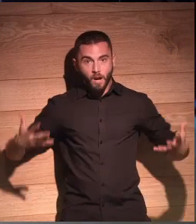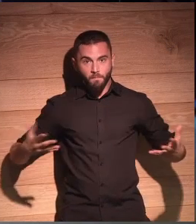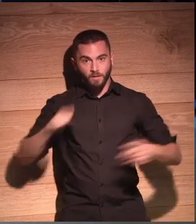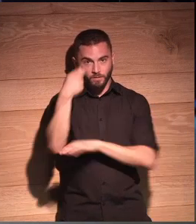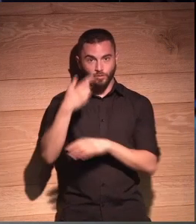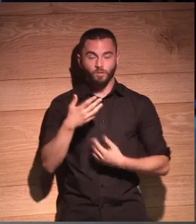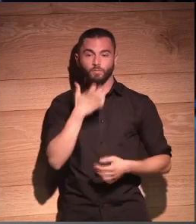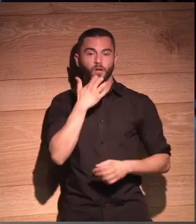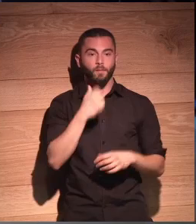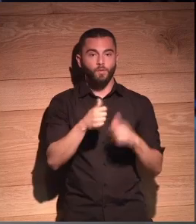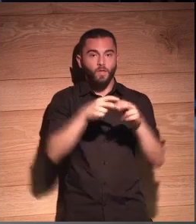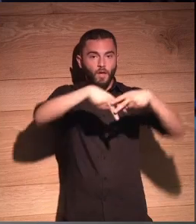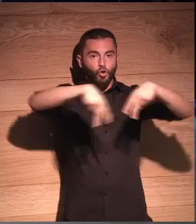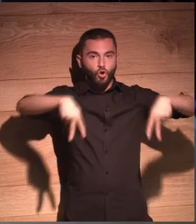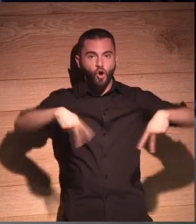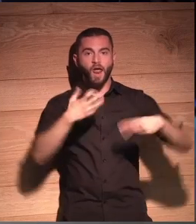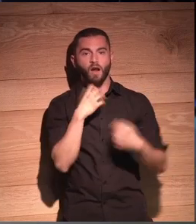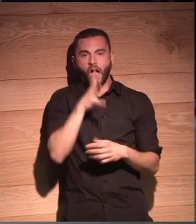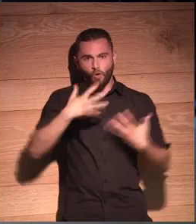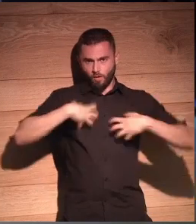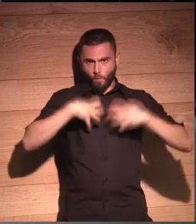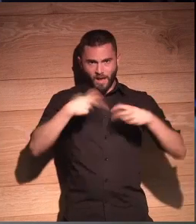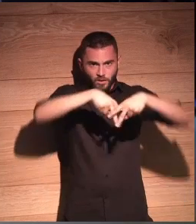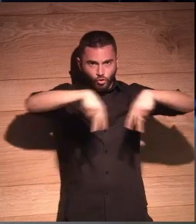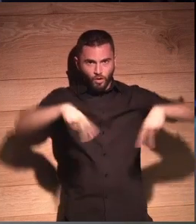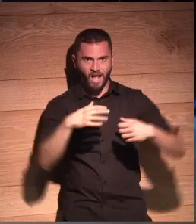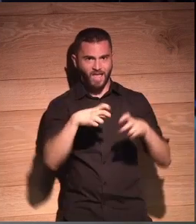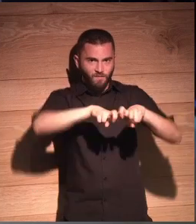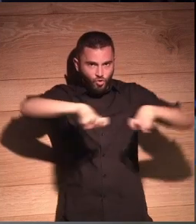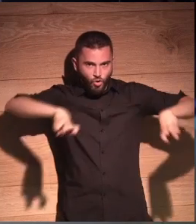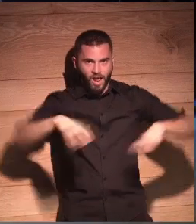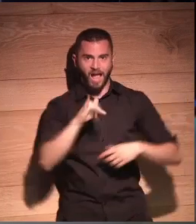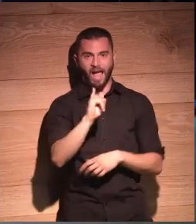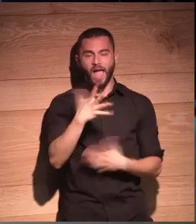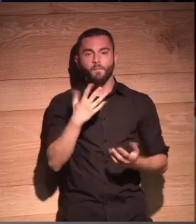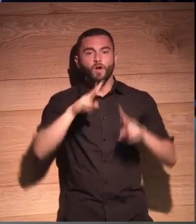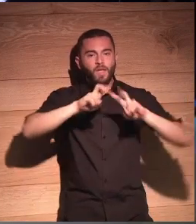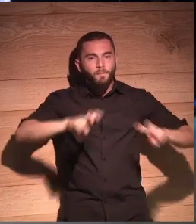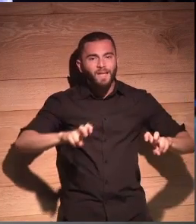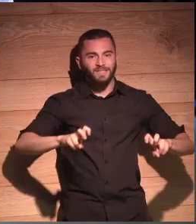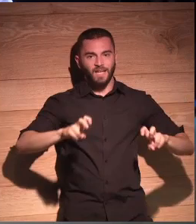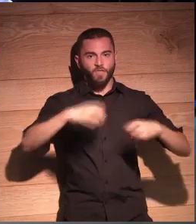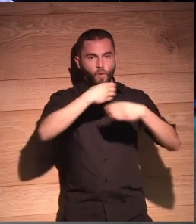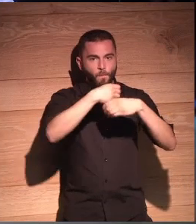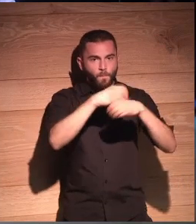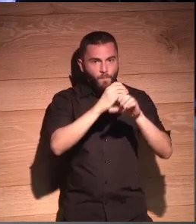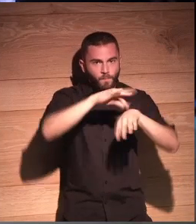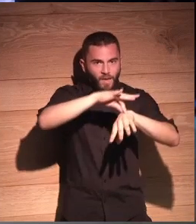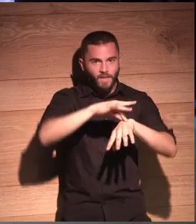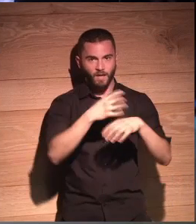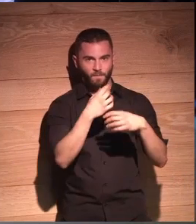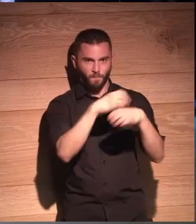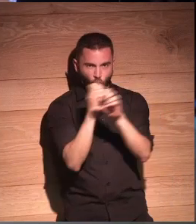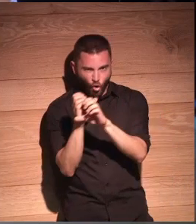en el proceso de clonado, ¿no? O sea, ya sabemos que hay ovejas clonadas, pero la investigación biomédica y la biología, yo